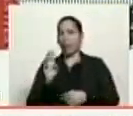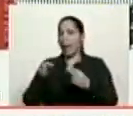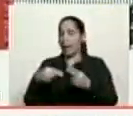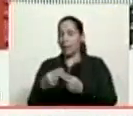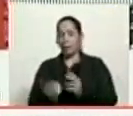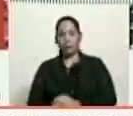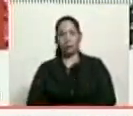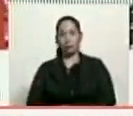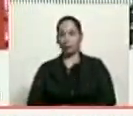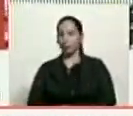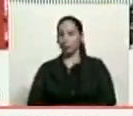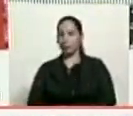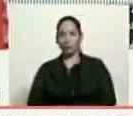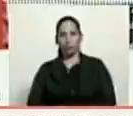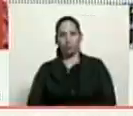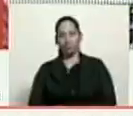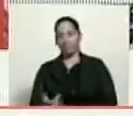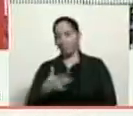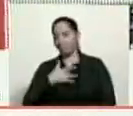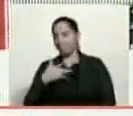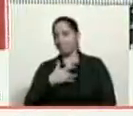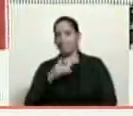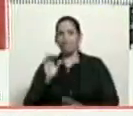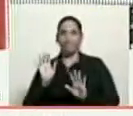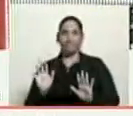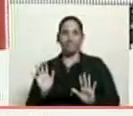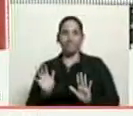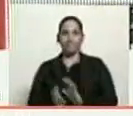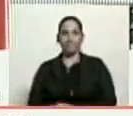No nos van a venir a dar órdenes. Entonces,